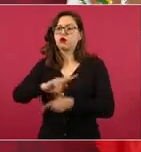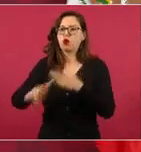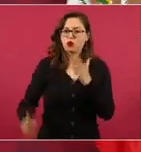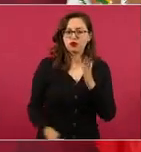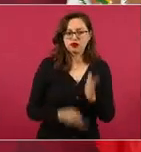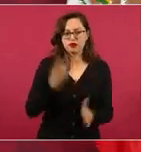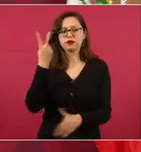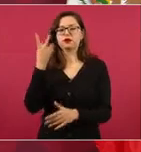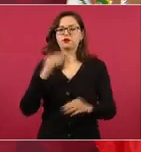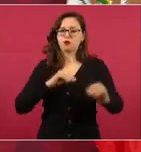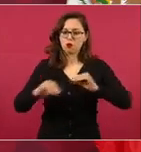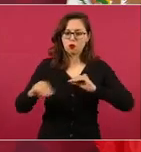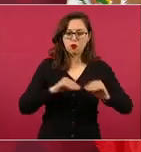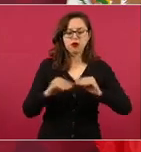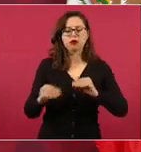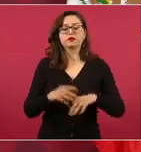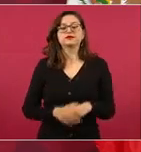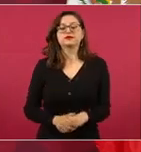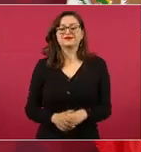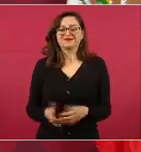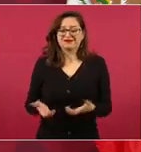En infraestructura, carretera,